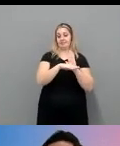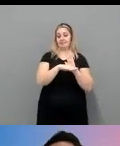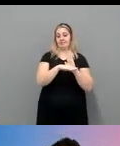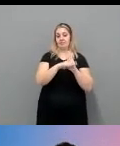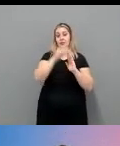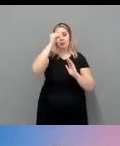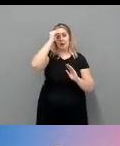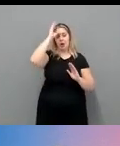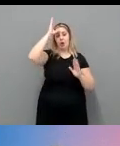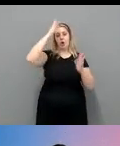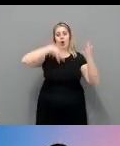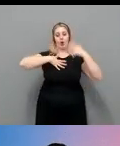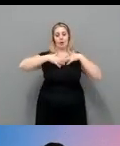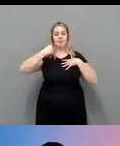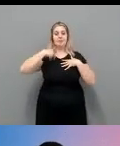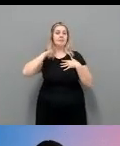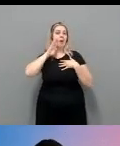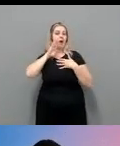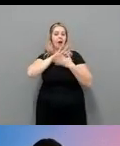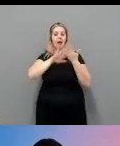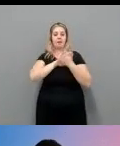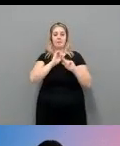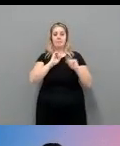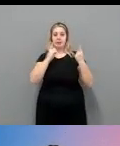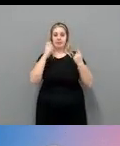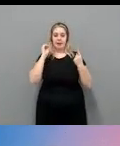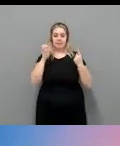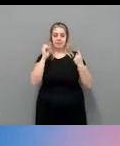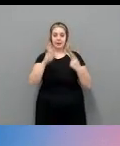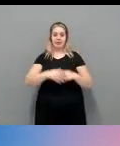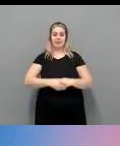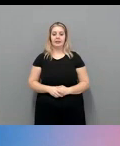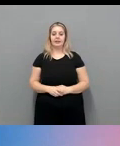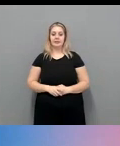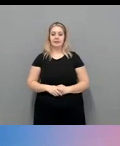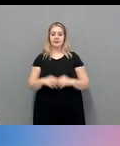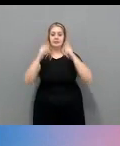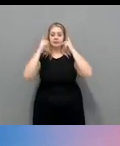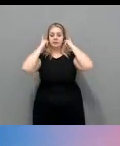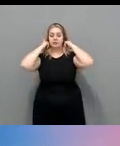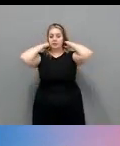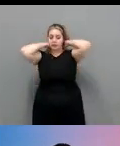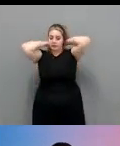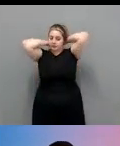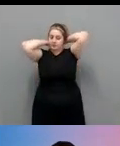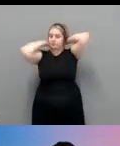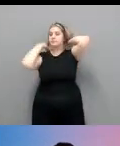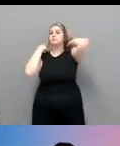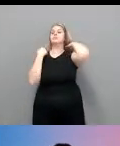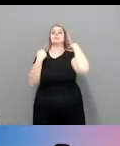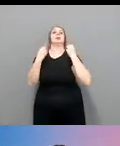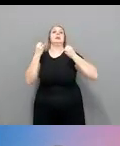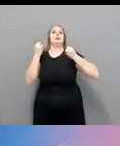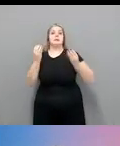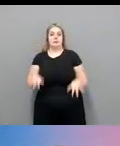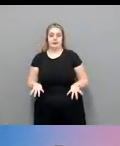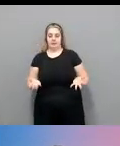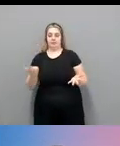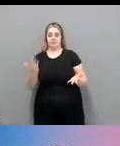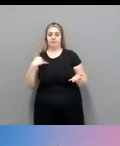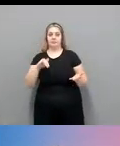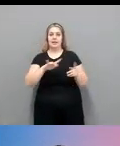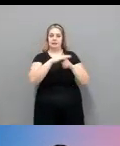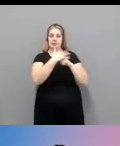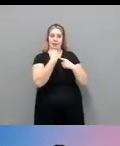es cognición, como bien apuntaba también la primera ponente, Beatriz, que no puedo estar más de acuerdo. Bien, una vez enmarcado todo